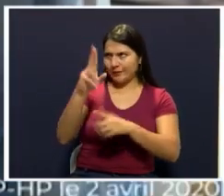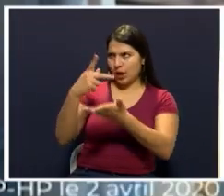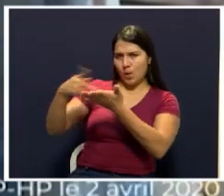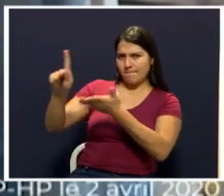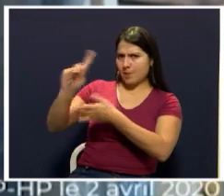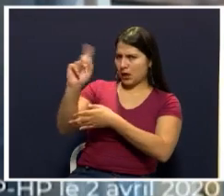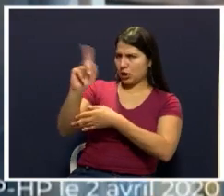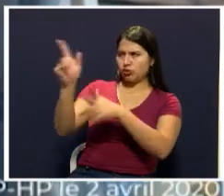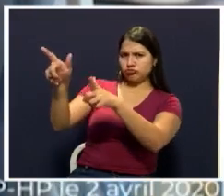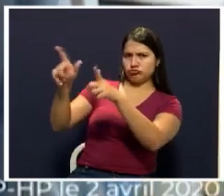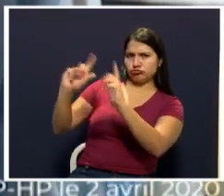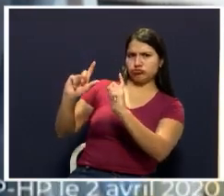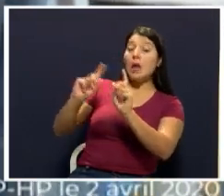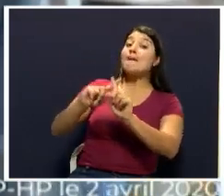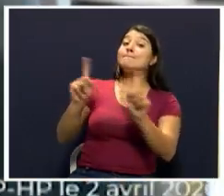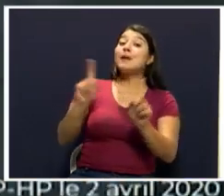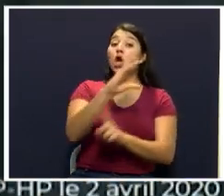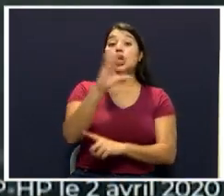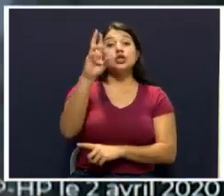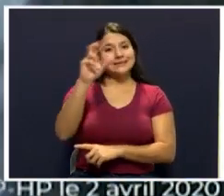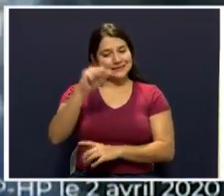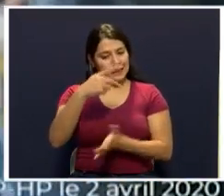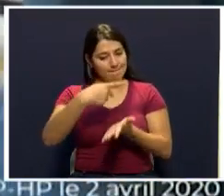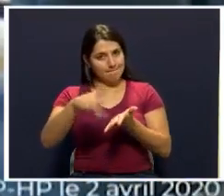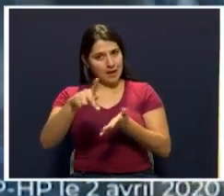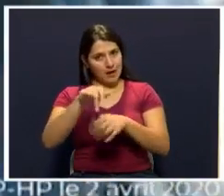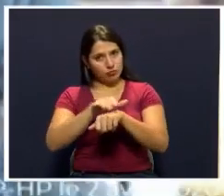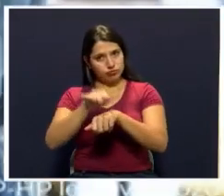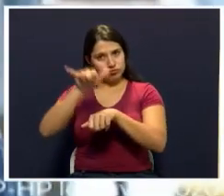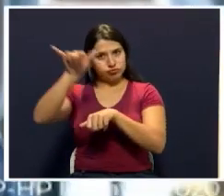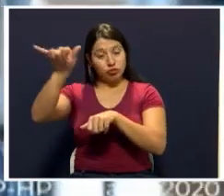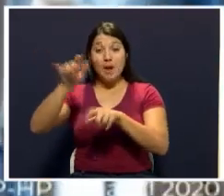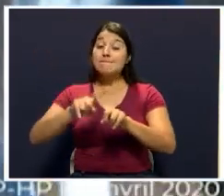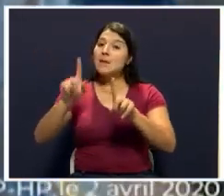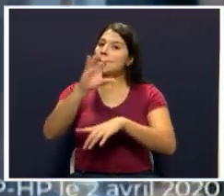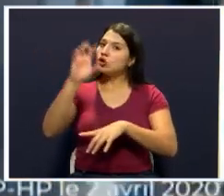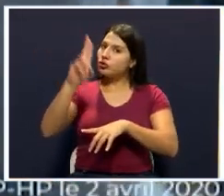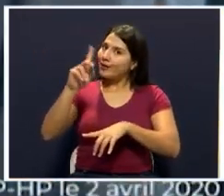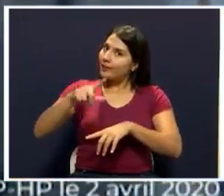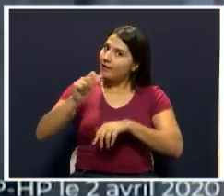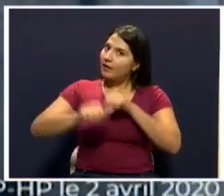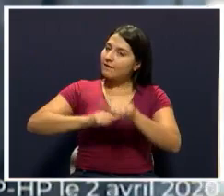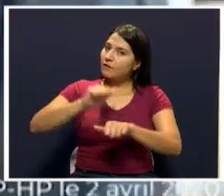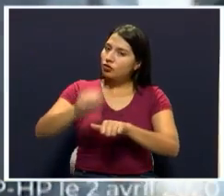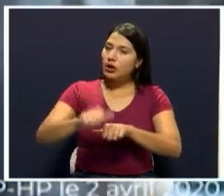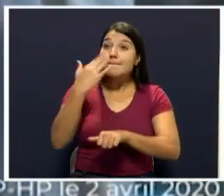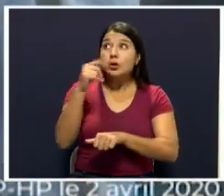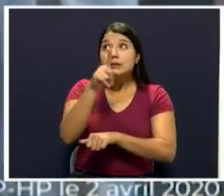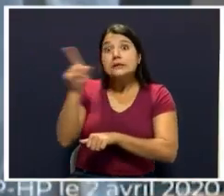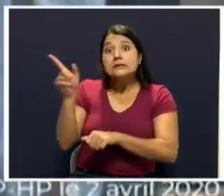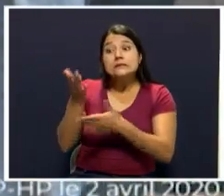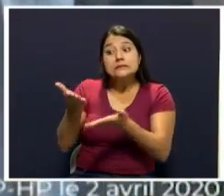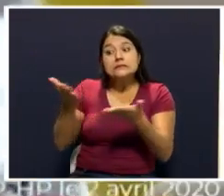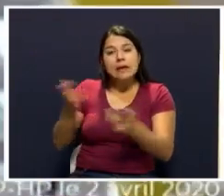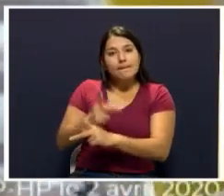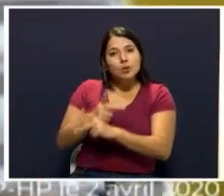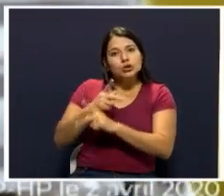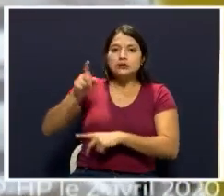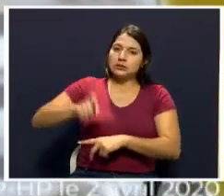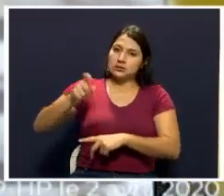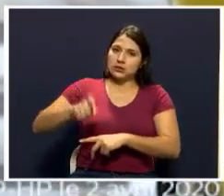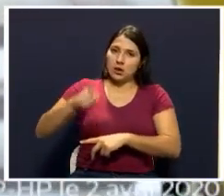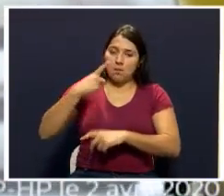ser pagado por Costa Rica, pero el país debe hacer un esfuerzo porque estos implementos se requieren para atender